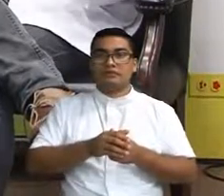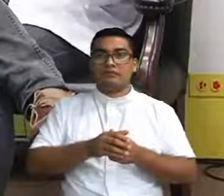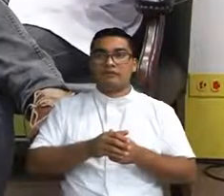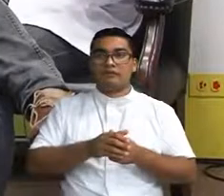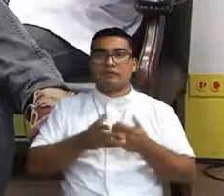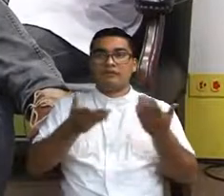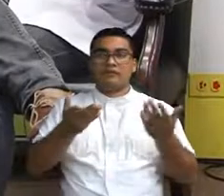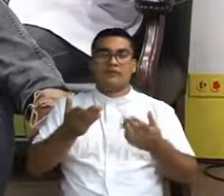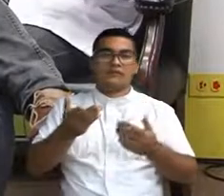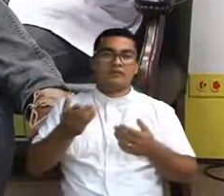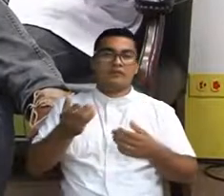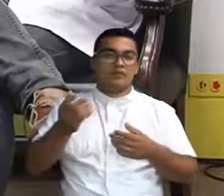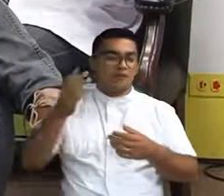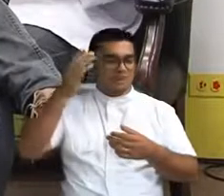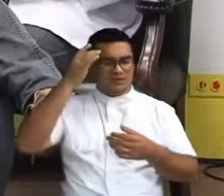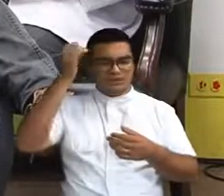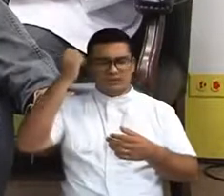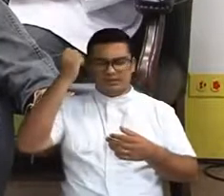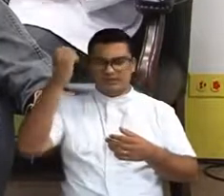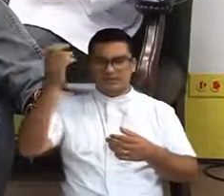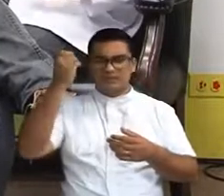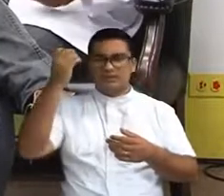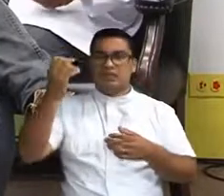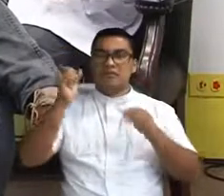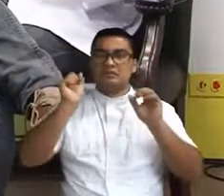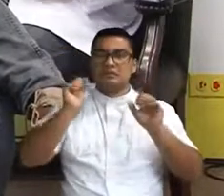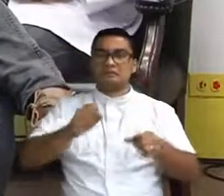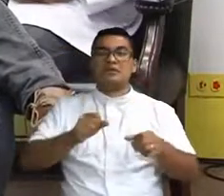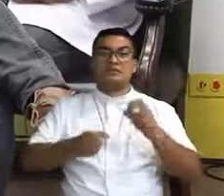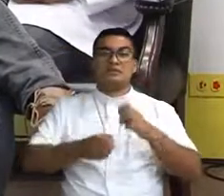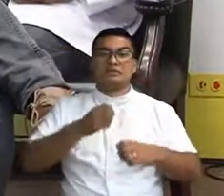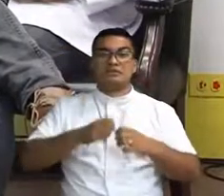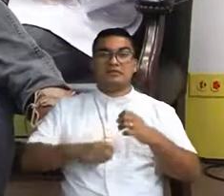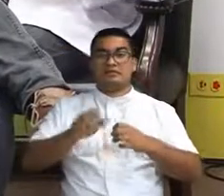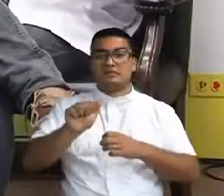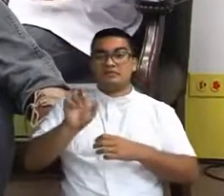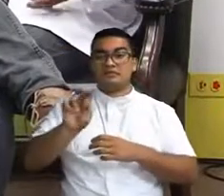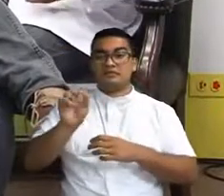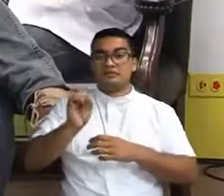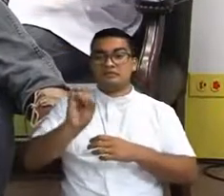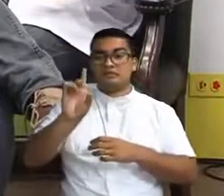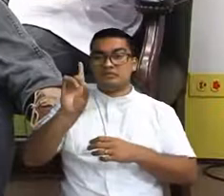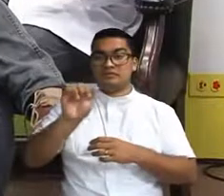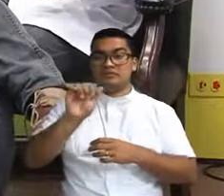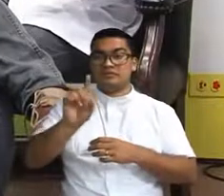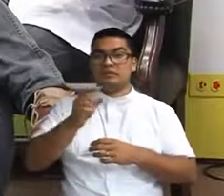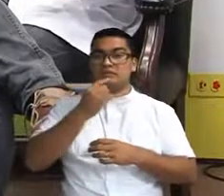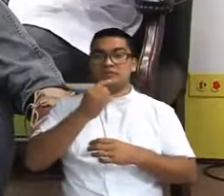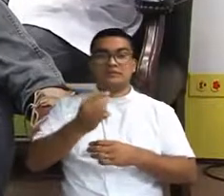para el dolor de cabeza fuerte, le pueda generar ansiedad. Un medicamento para,